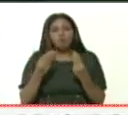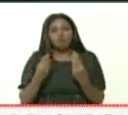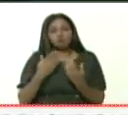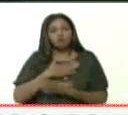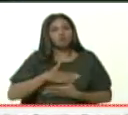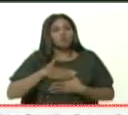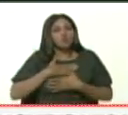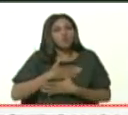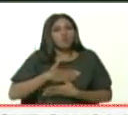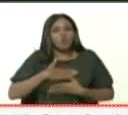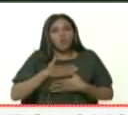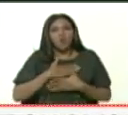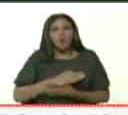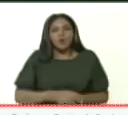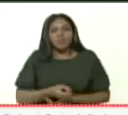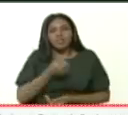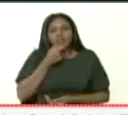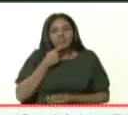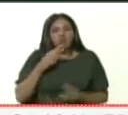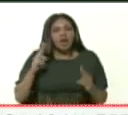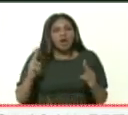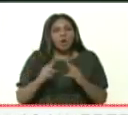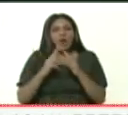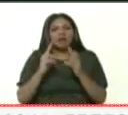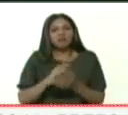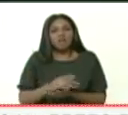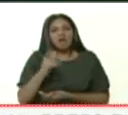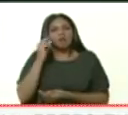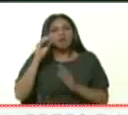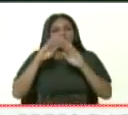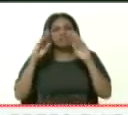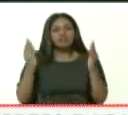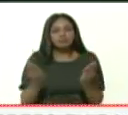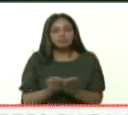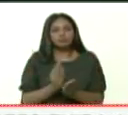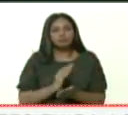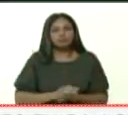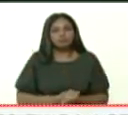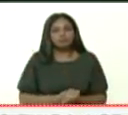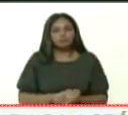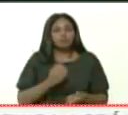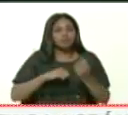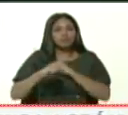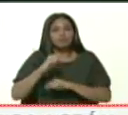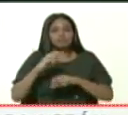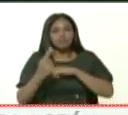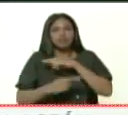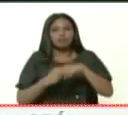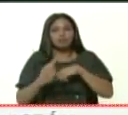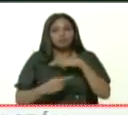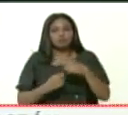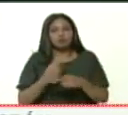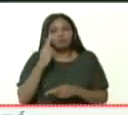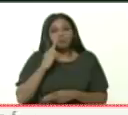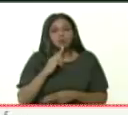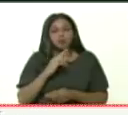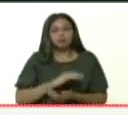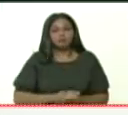afecto este bellísimo encuentro de las mujeres del mundo aquí en defensa de la revolución